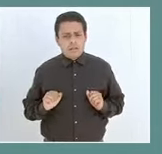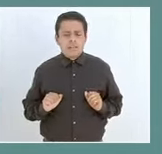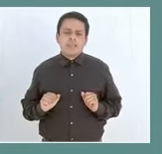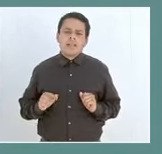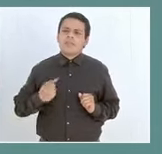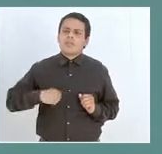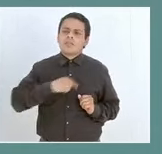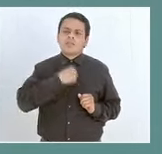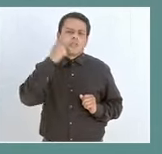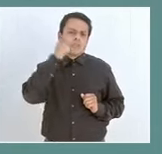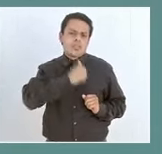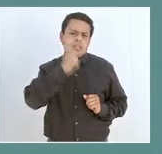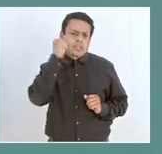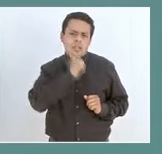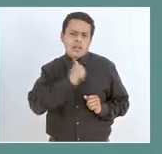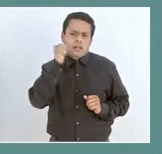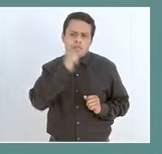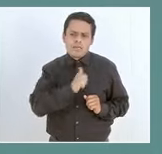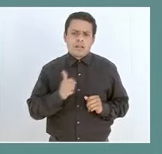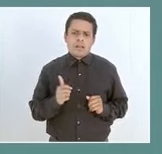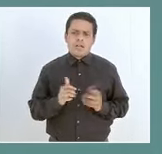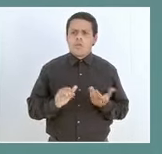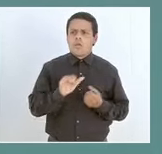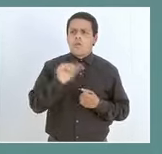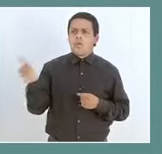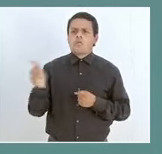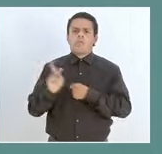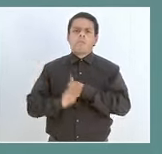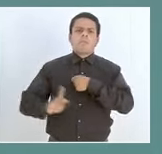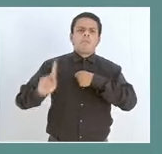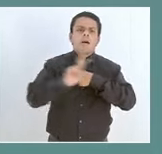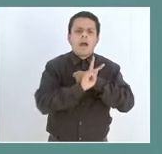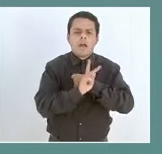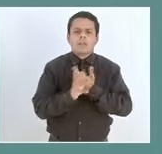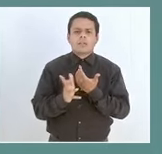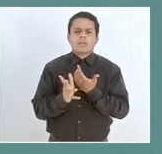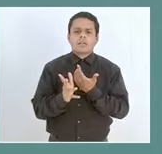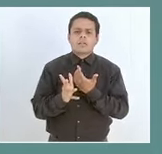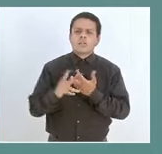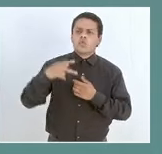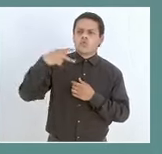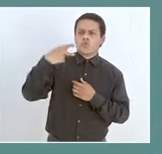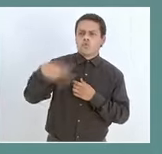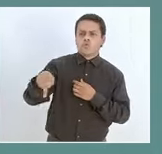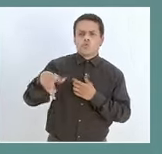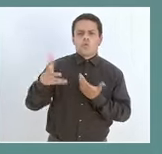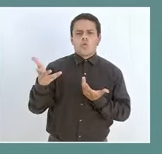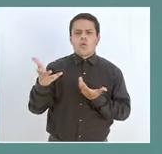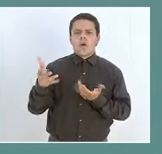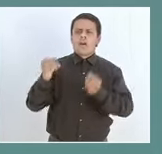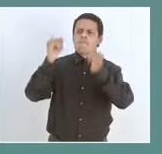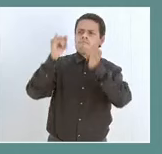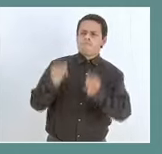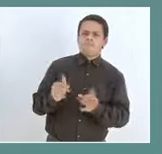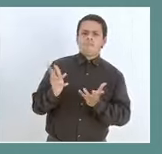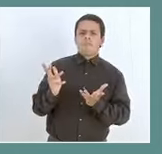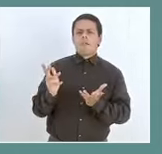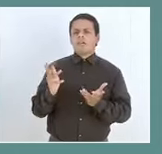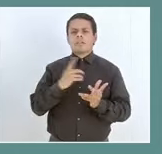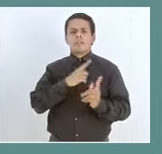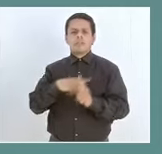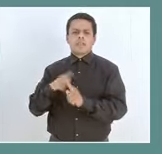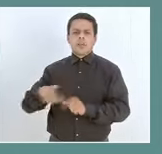ser siempre respetuosos de los pueblos, de los gobiernos, de las